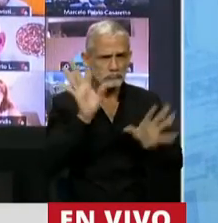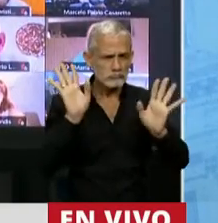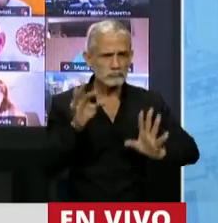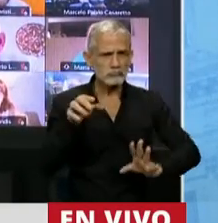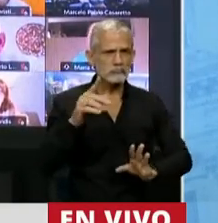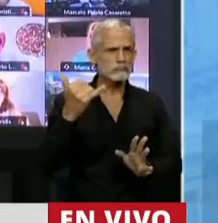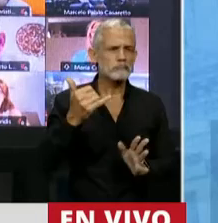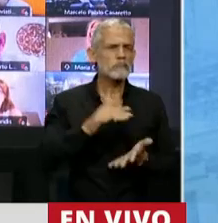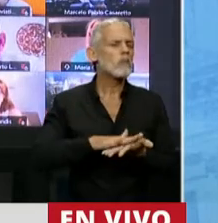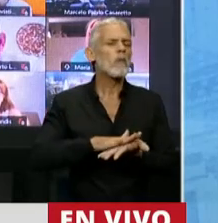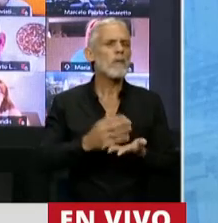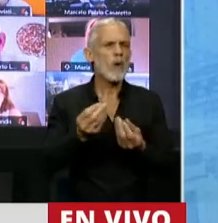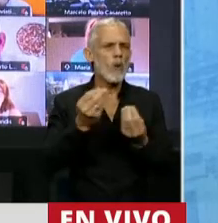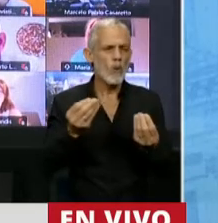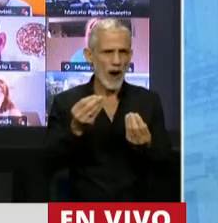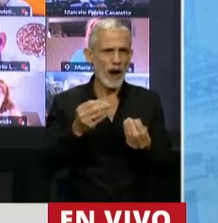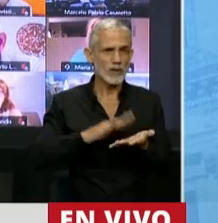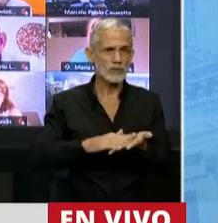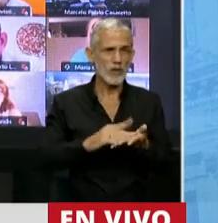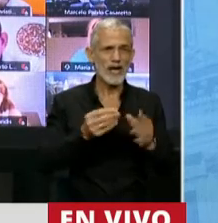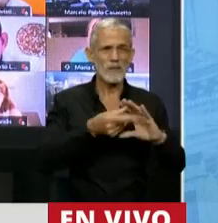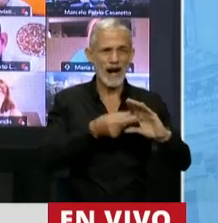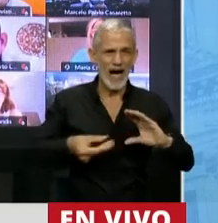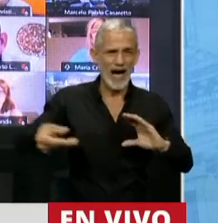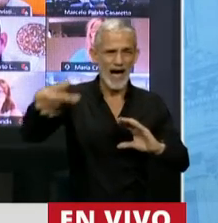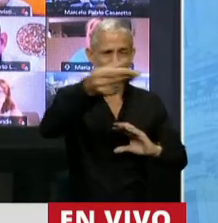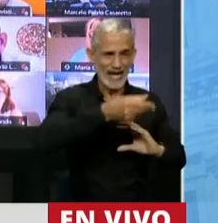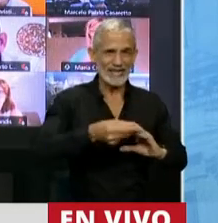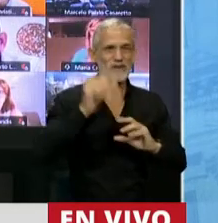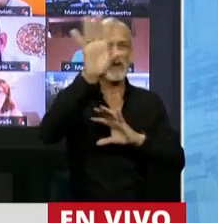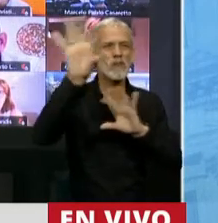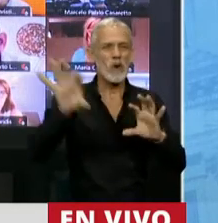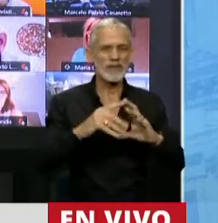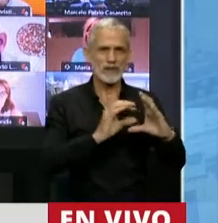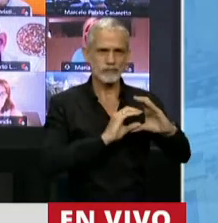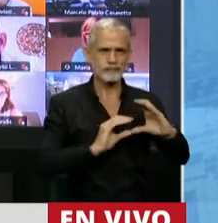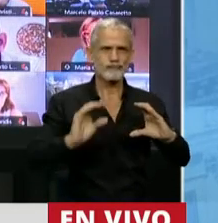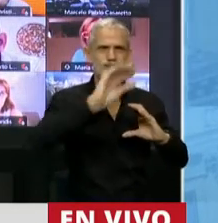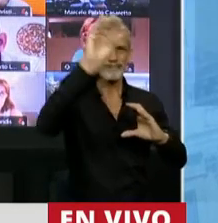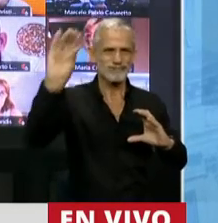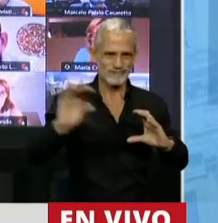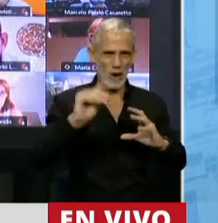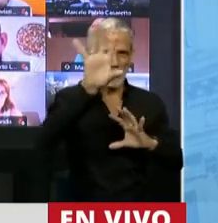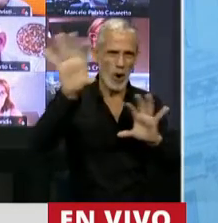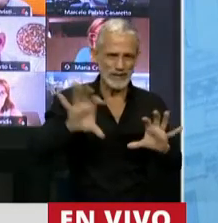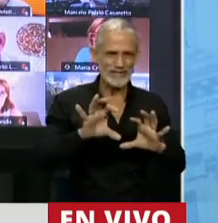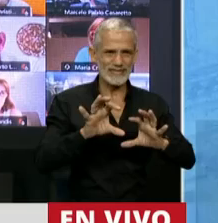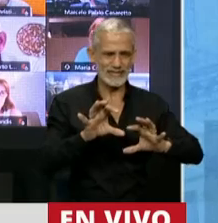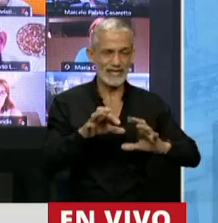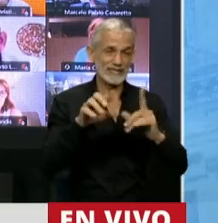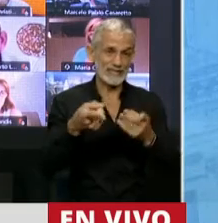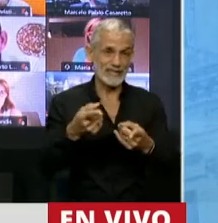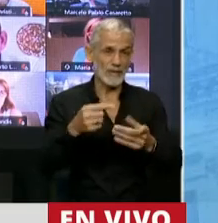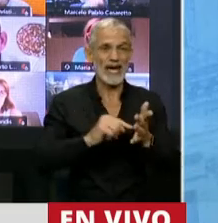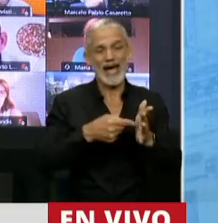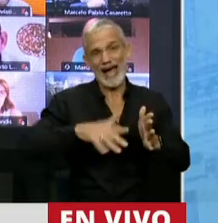basándose en aspectos relacionados a la coparticipación justamente entre esa distribución entre naciones y provincias y entre